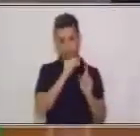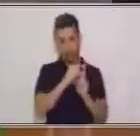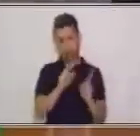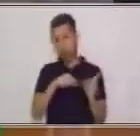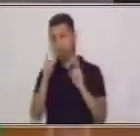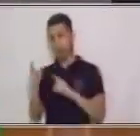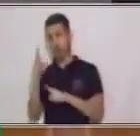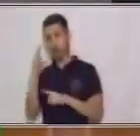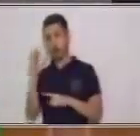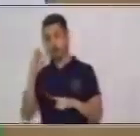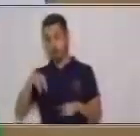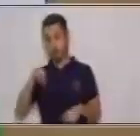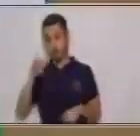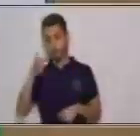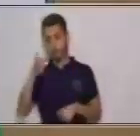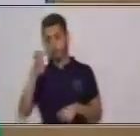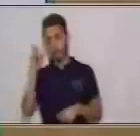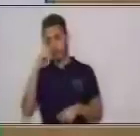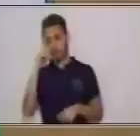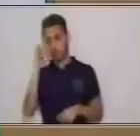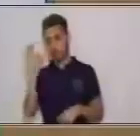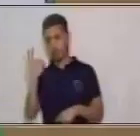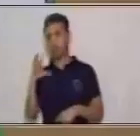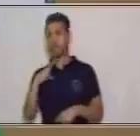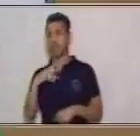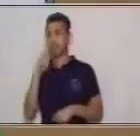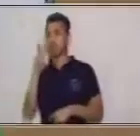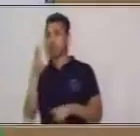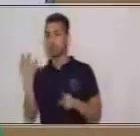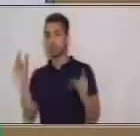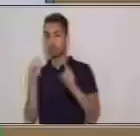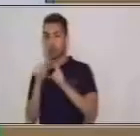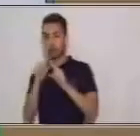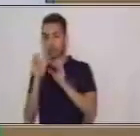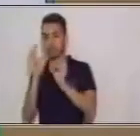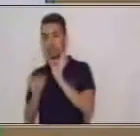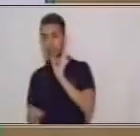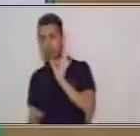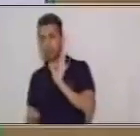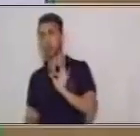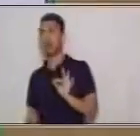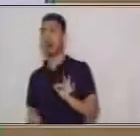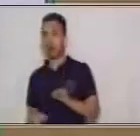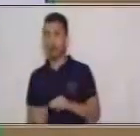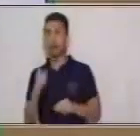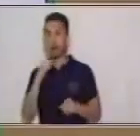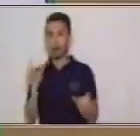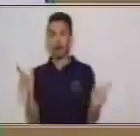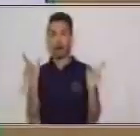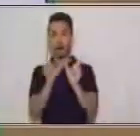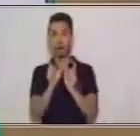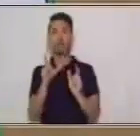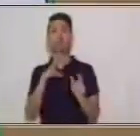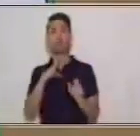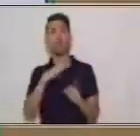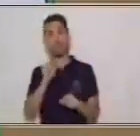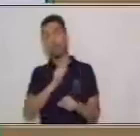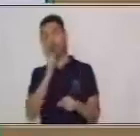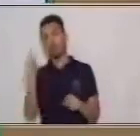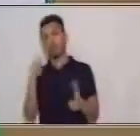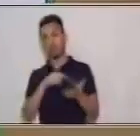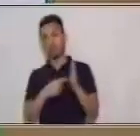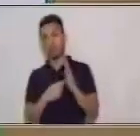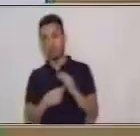simples. ¿Recuerdas cuando vimos las palabras compuestas? Vimos las diferentes combinaciones, pero al unirse tienen otro